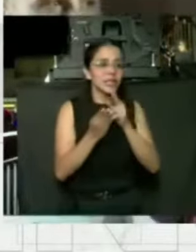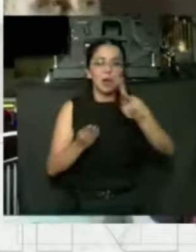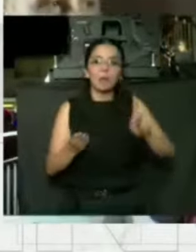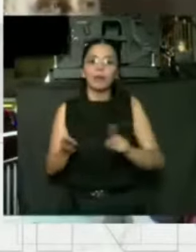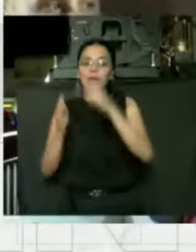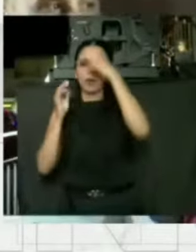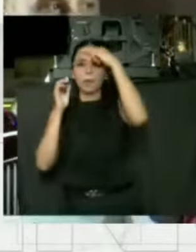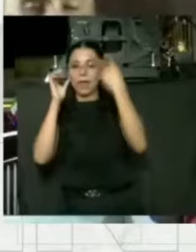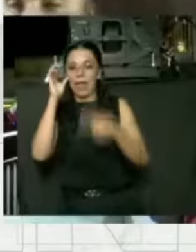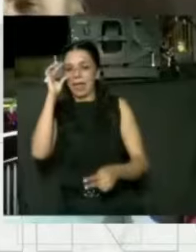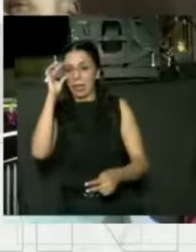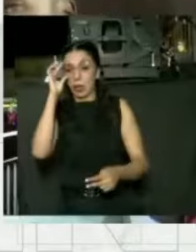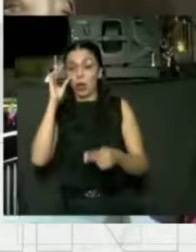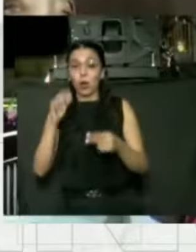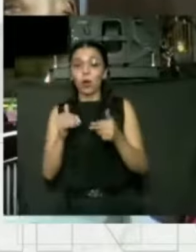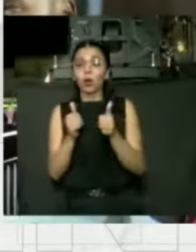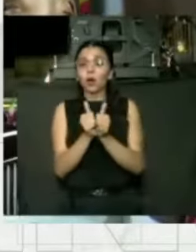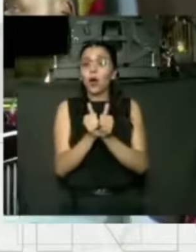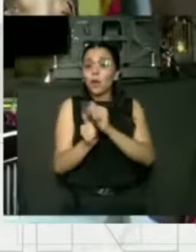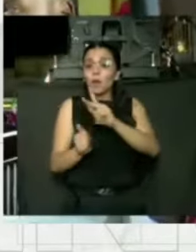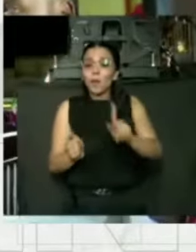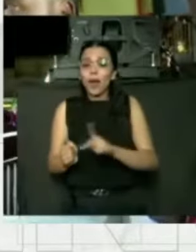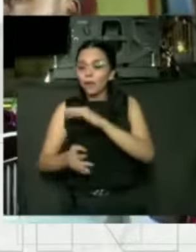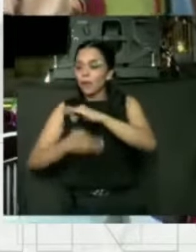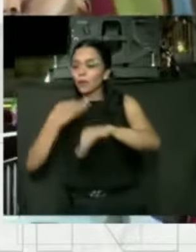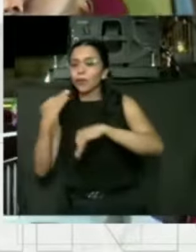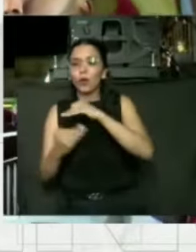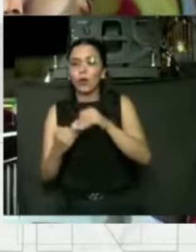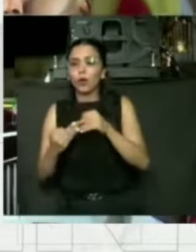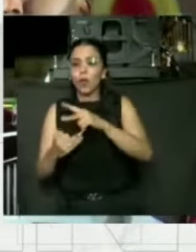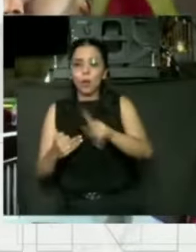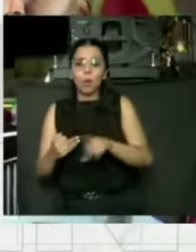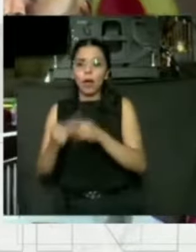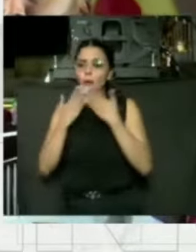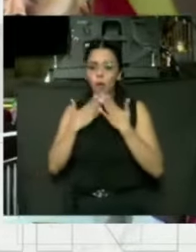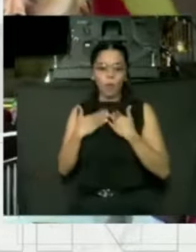de México. Con el pueblo todo, sin el pueblo.